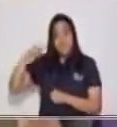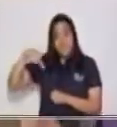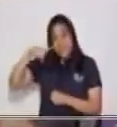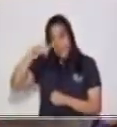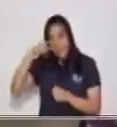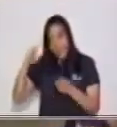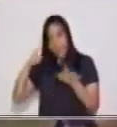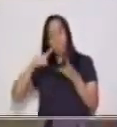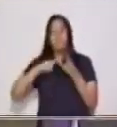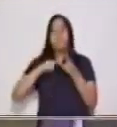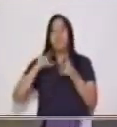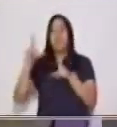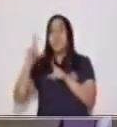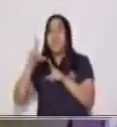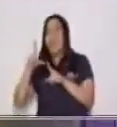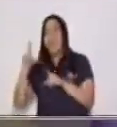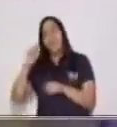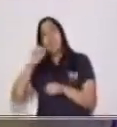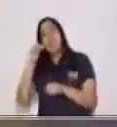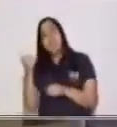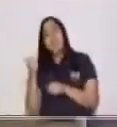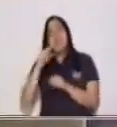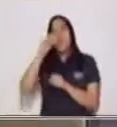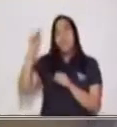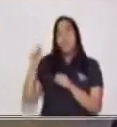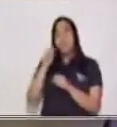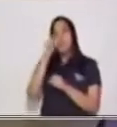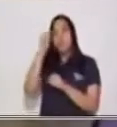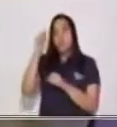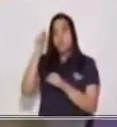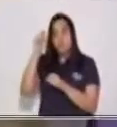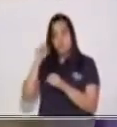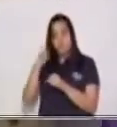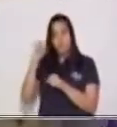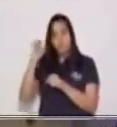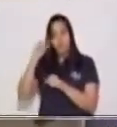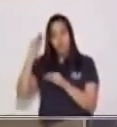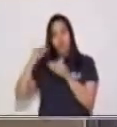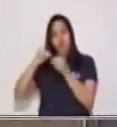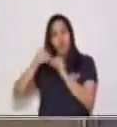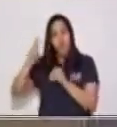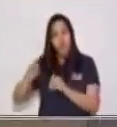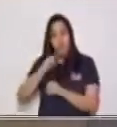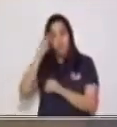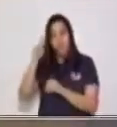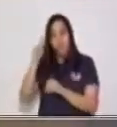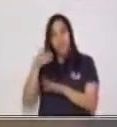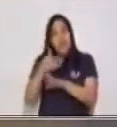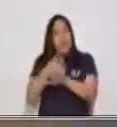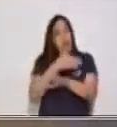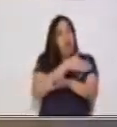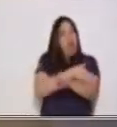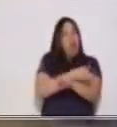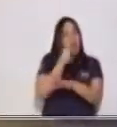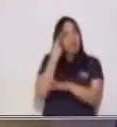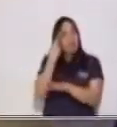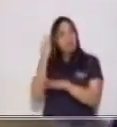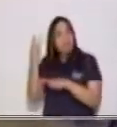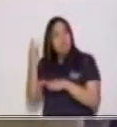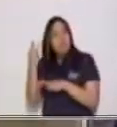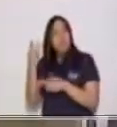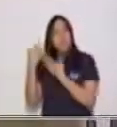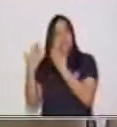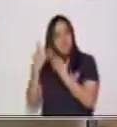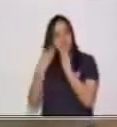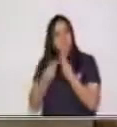exponente. Vamos a realizar varios ejemplos para irnos familiarizando antes de ingresar a lo que son sistemas de